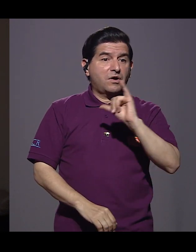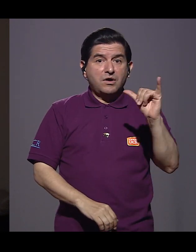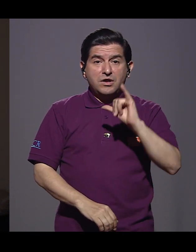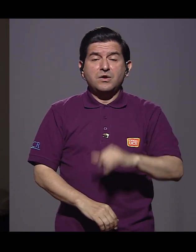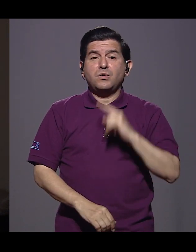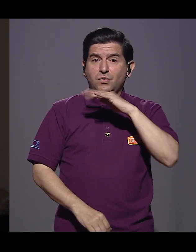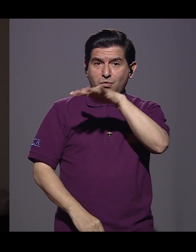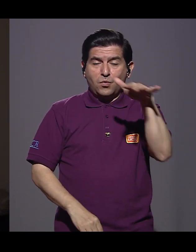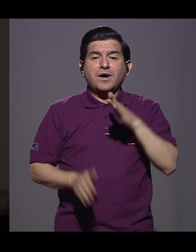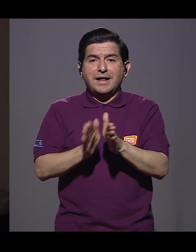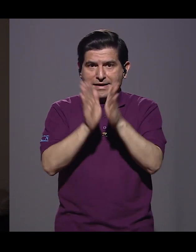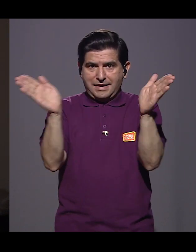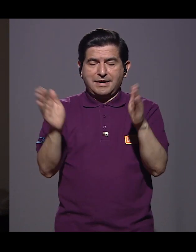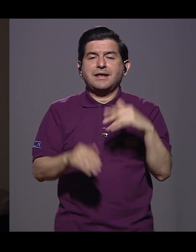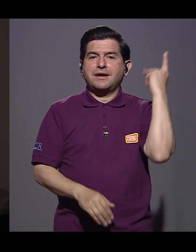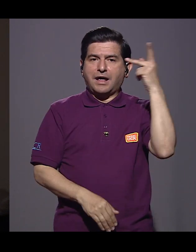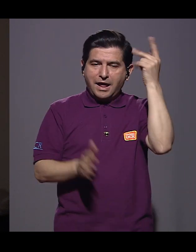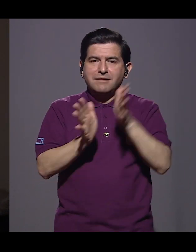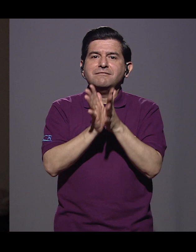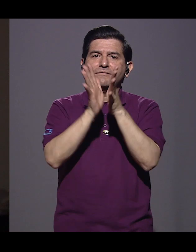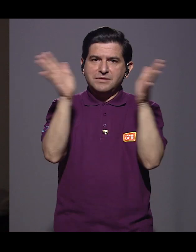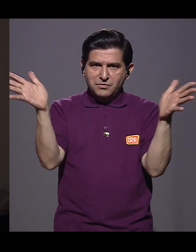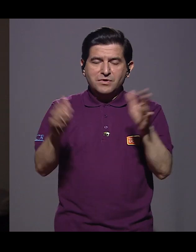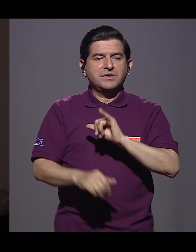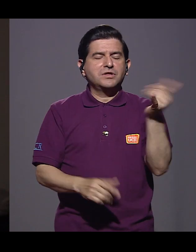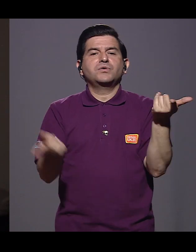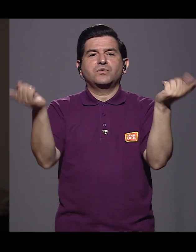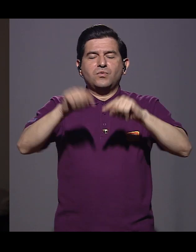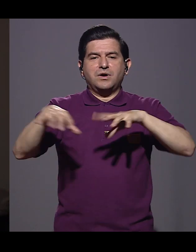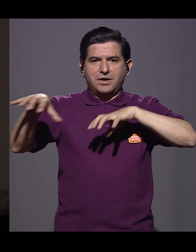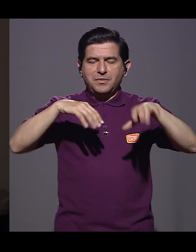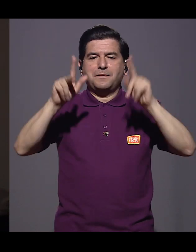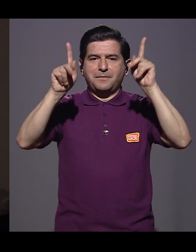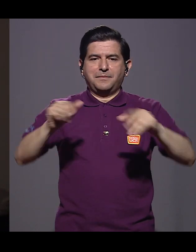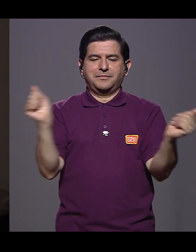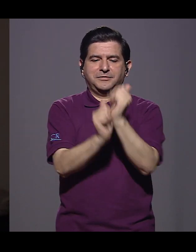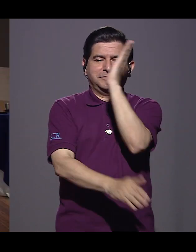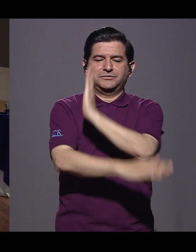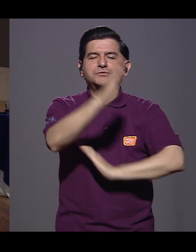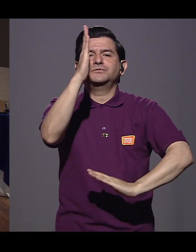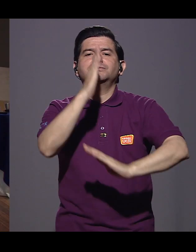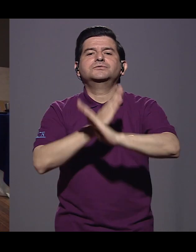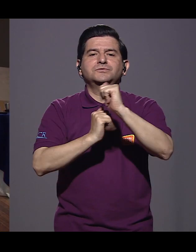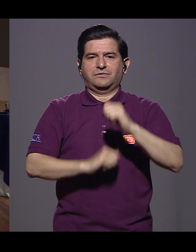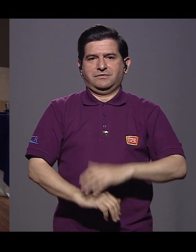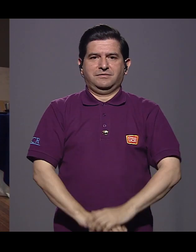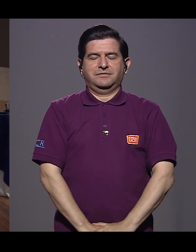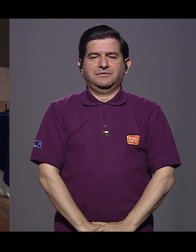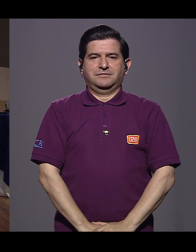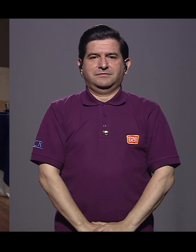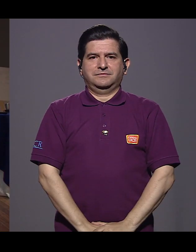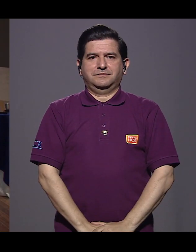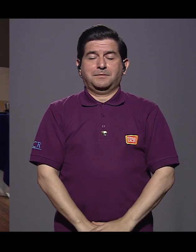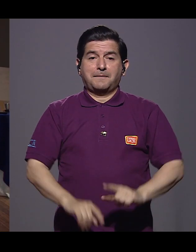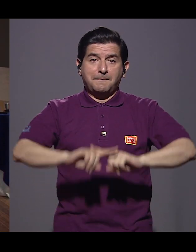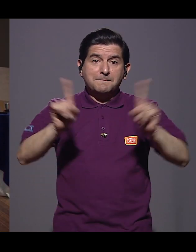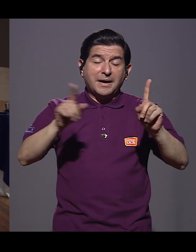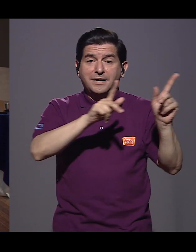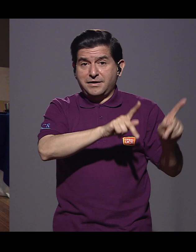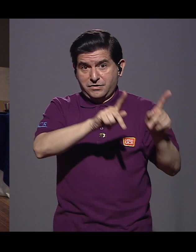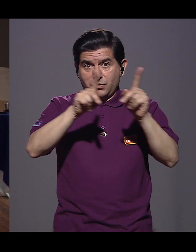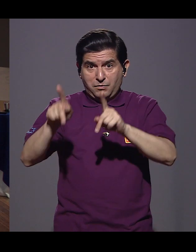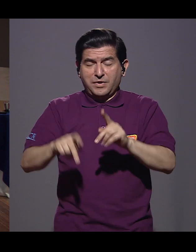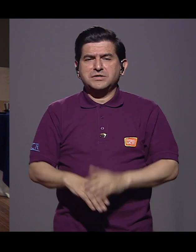mismo que se da en la realidad en general de la política pública, se da en el movimiento de personas con discapacidad. Pero